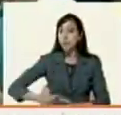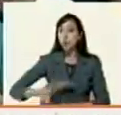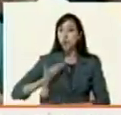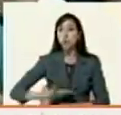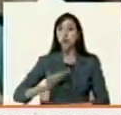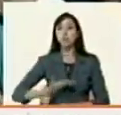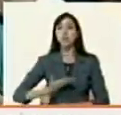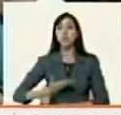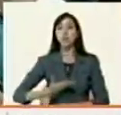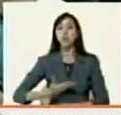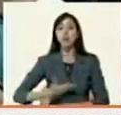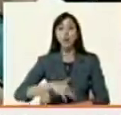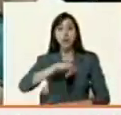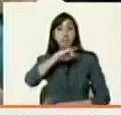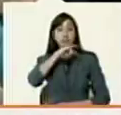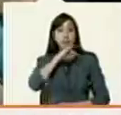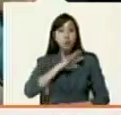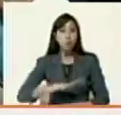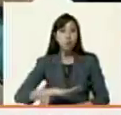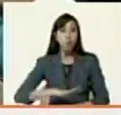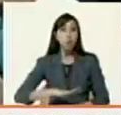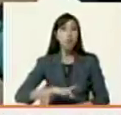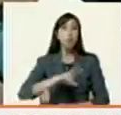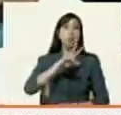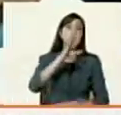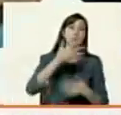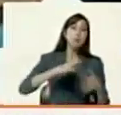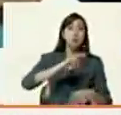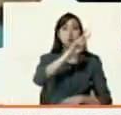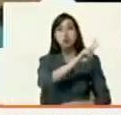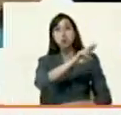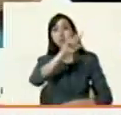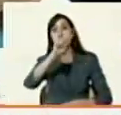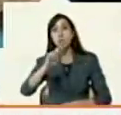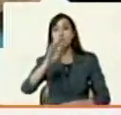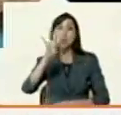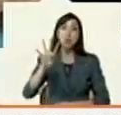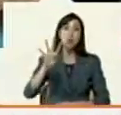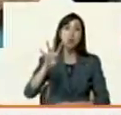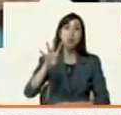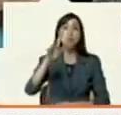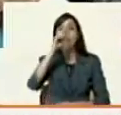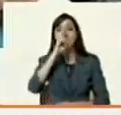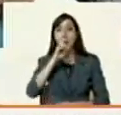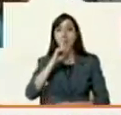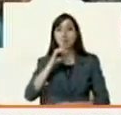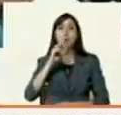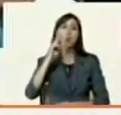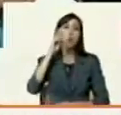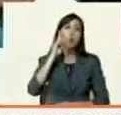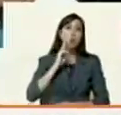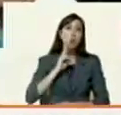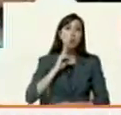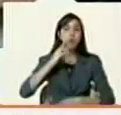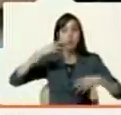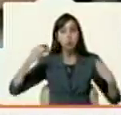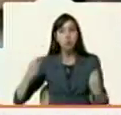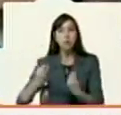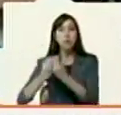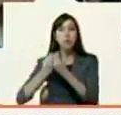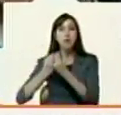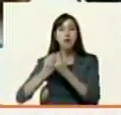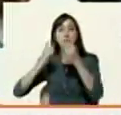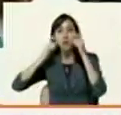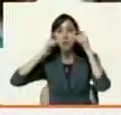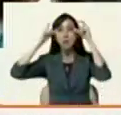la patria histórica. Hace 214 años estaba nuestro libertador Simón Bolívar con su maestro Simón